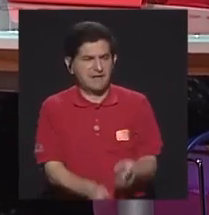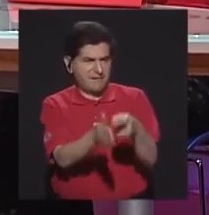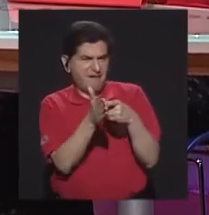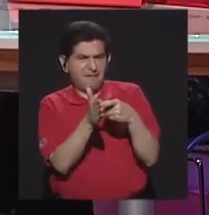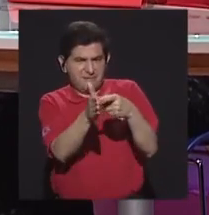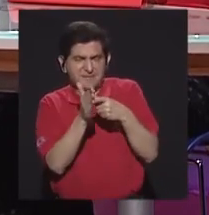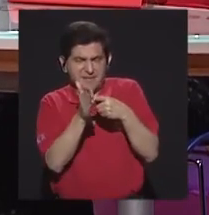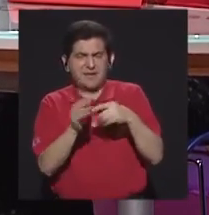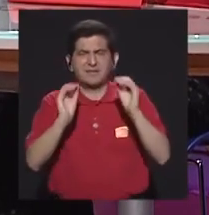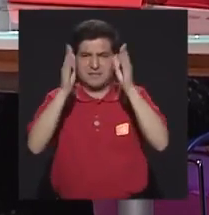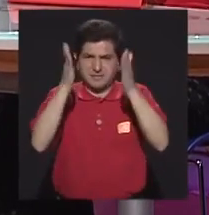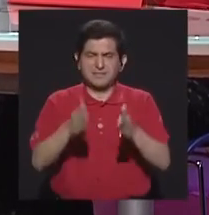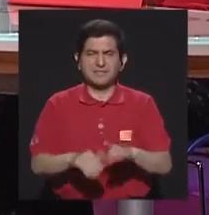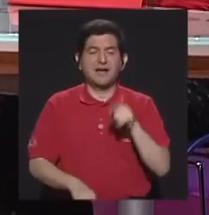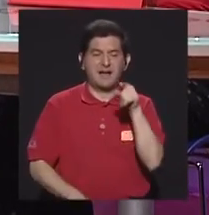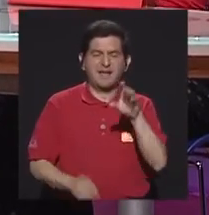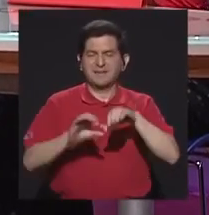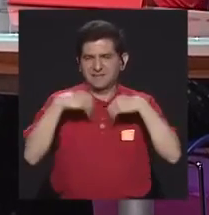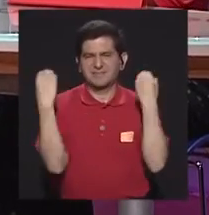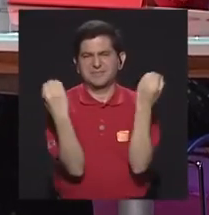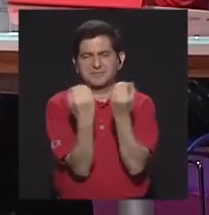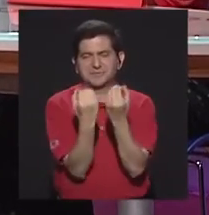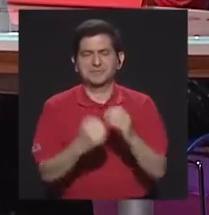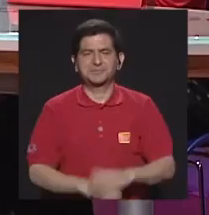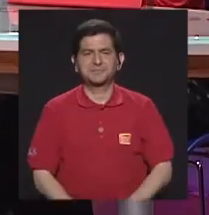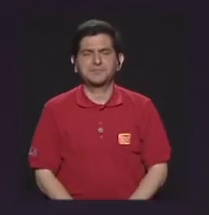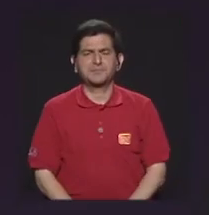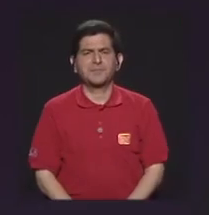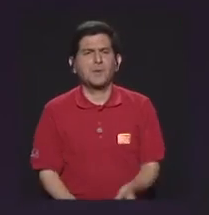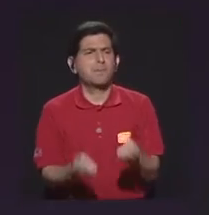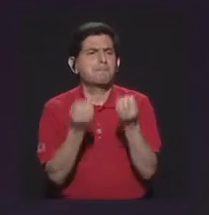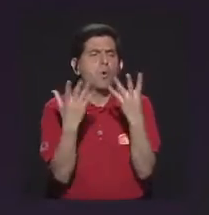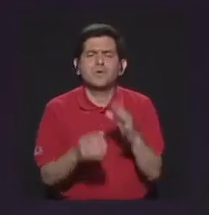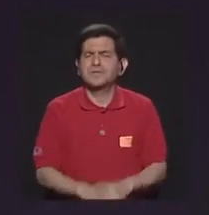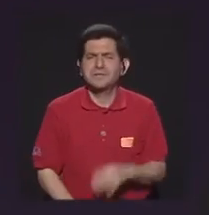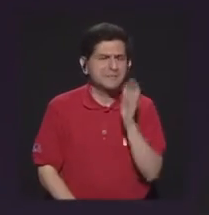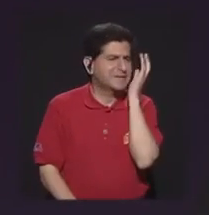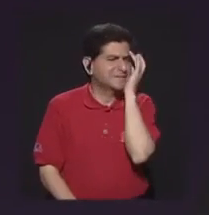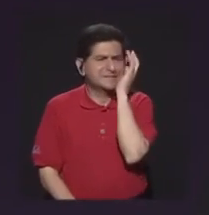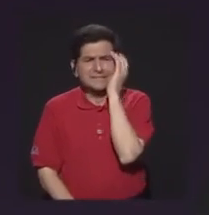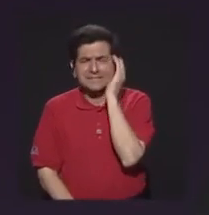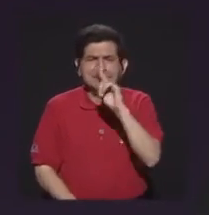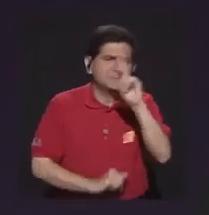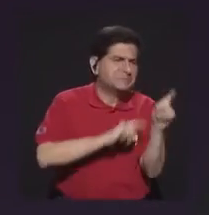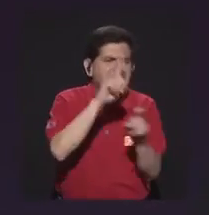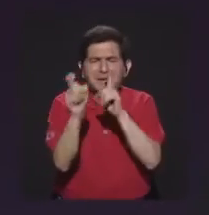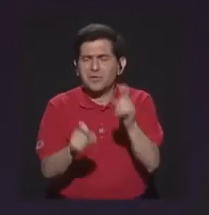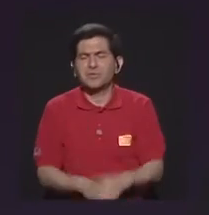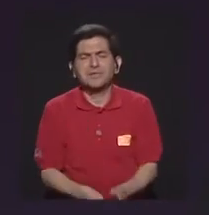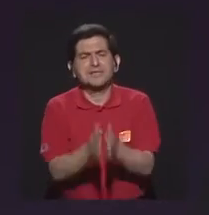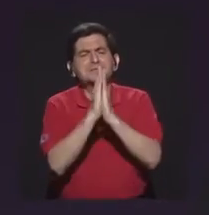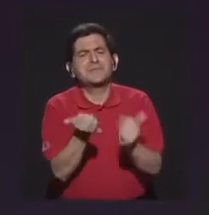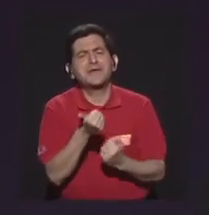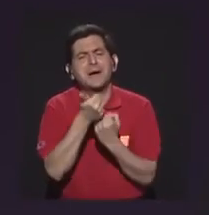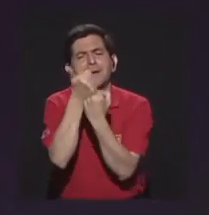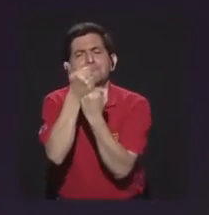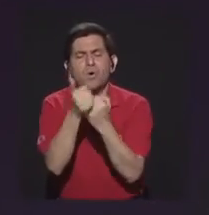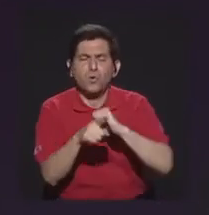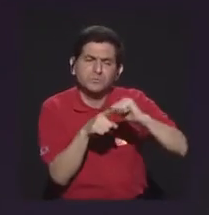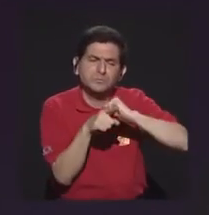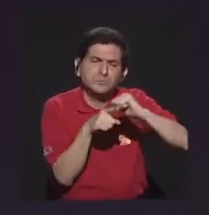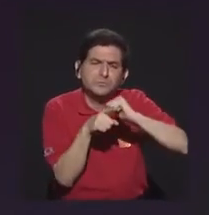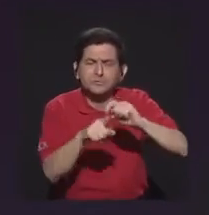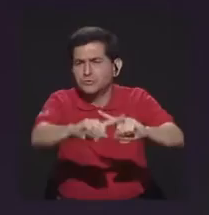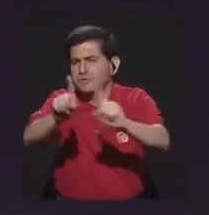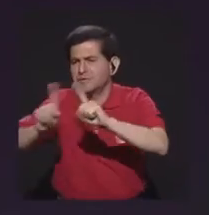los docentes hacia la organización. Siempre hay muchísimas inquietudes y solicitudes de apoyo en capacitación